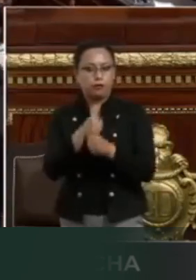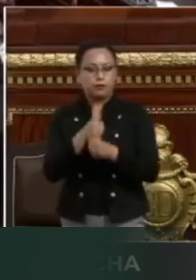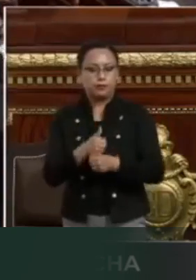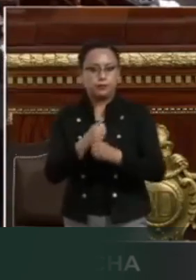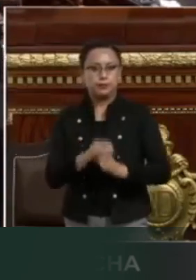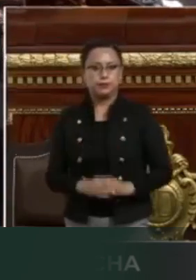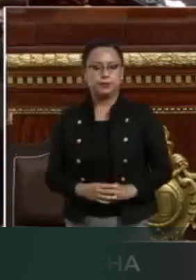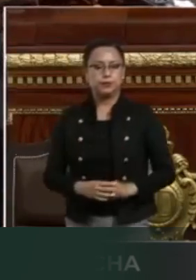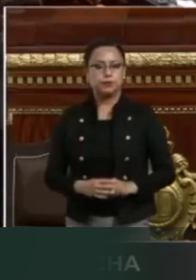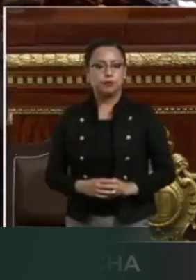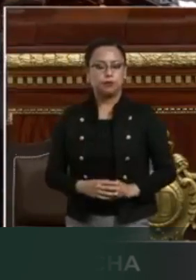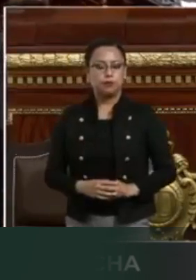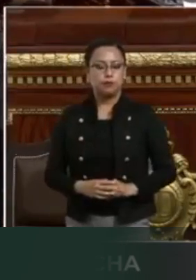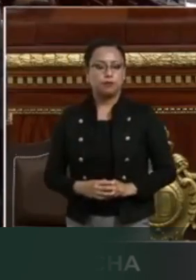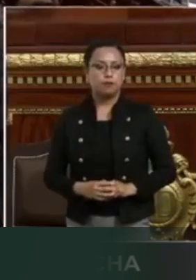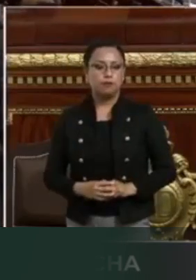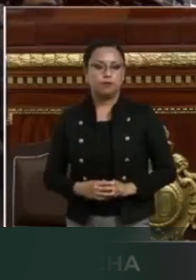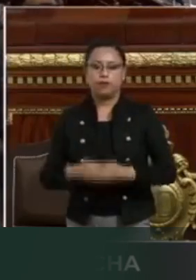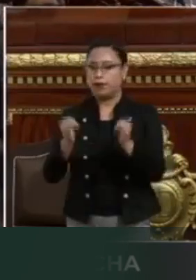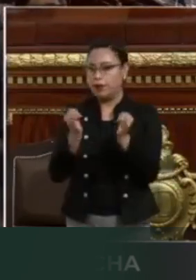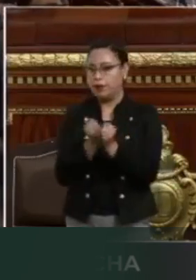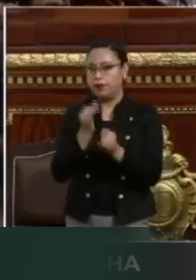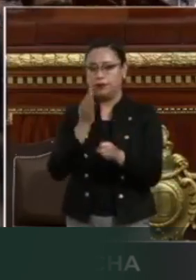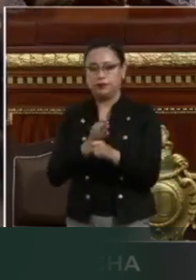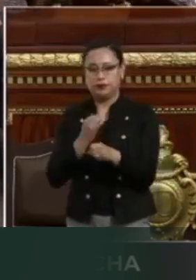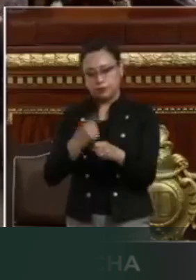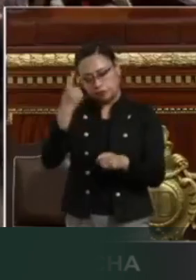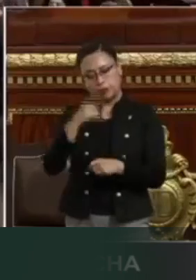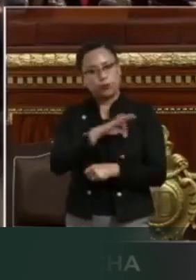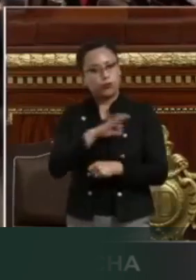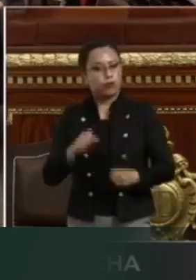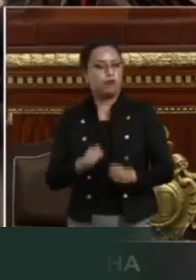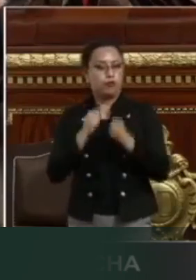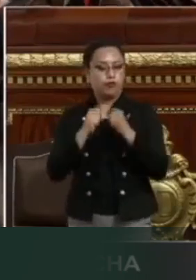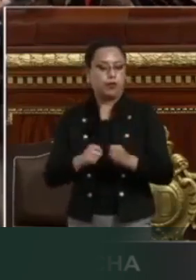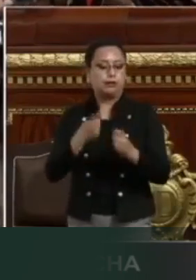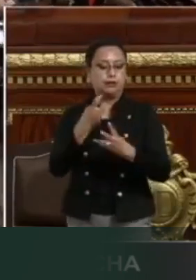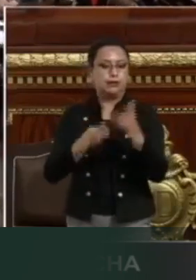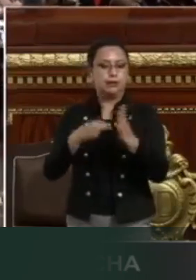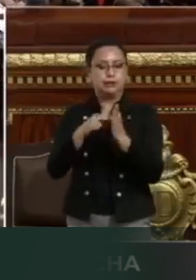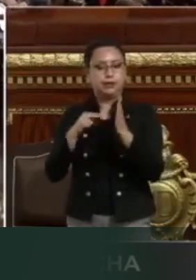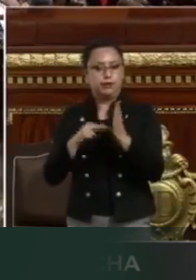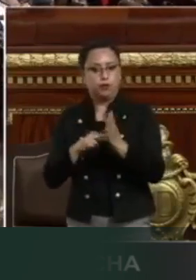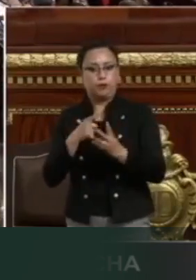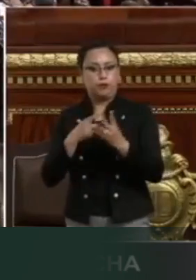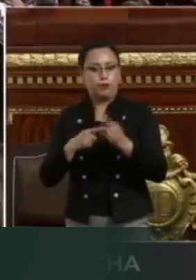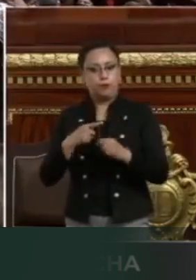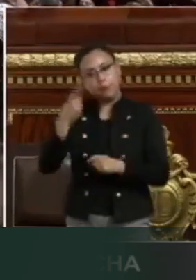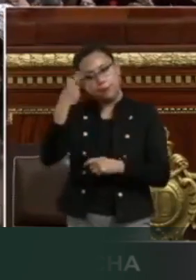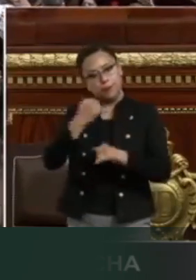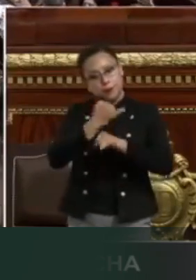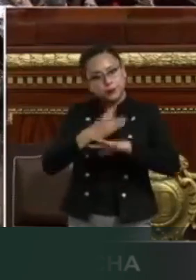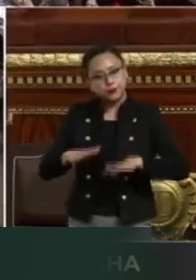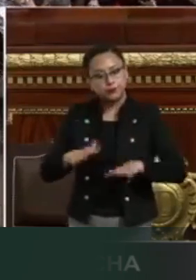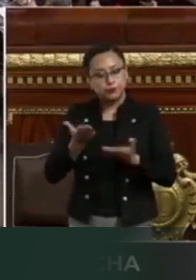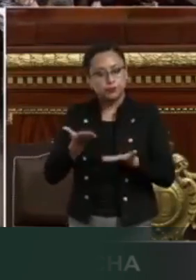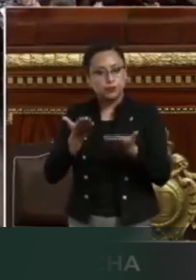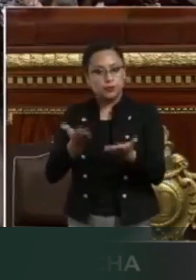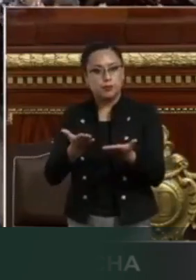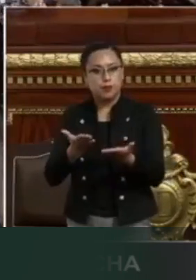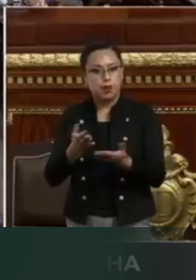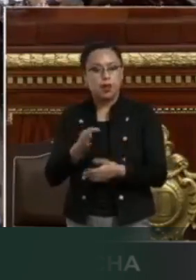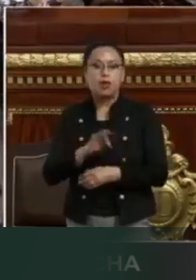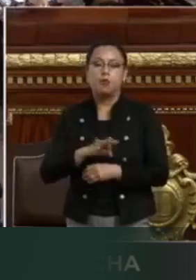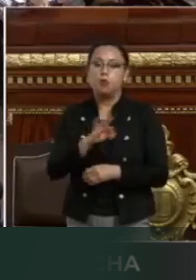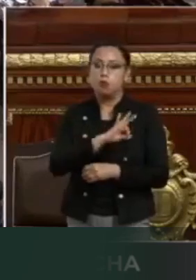hacerlas responsables de su situación. También se incluye el principio de accesibilidad a fin de alentar a que la información proporcionada sea en la